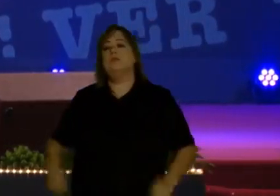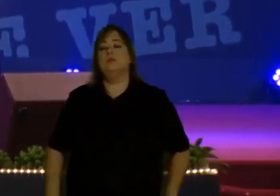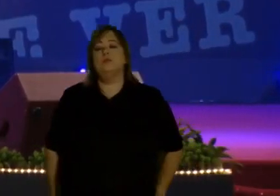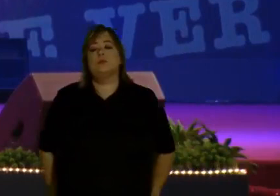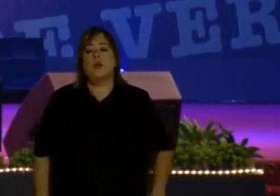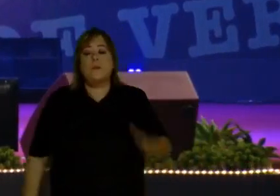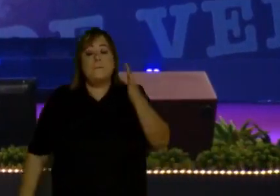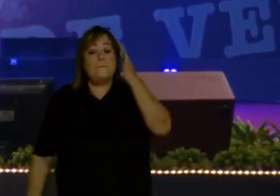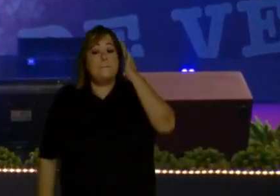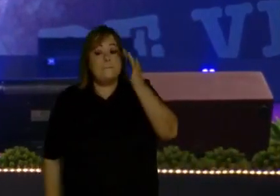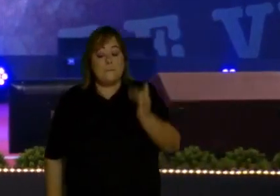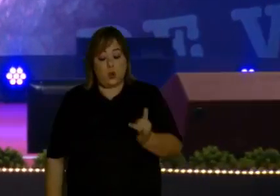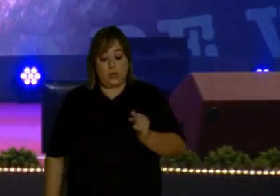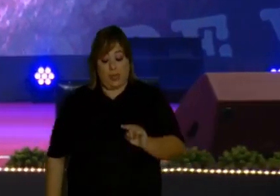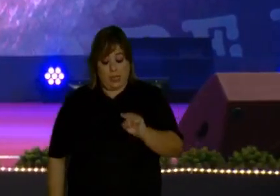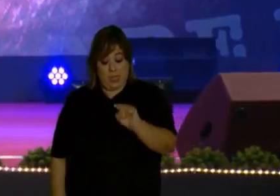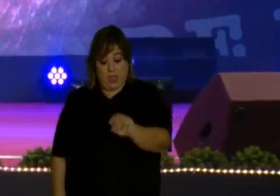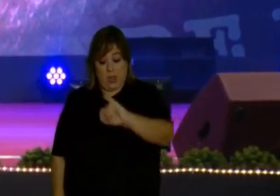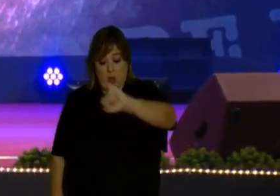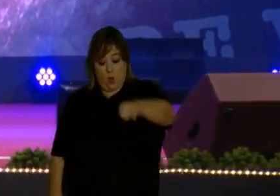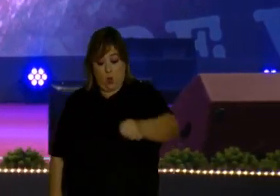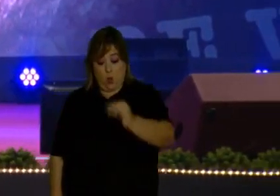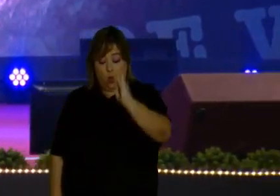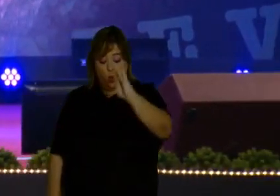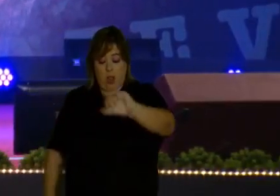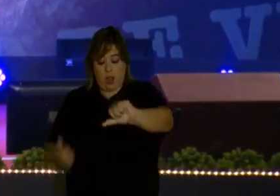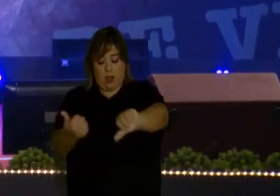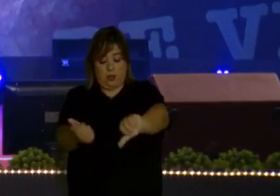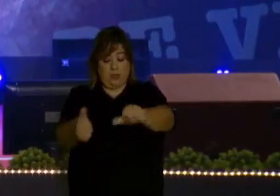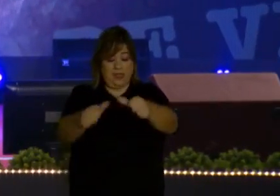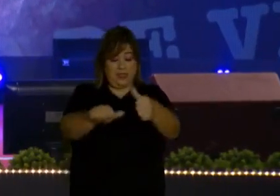en crisis, sabía que su vida estaba en peligro.